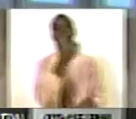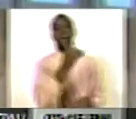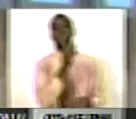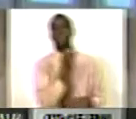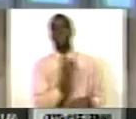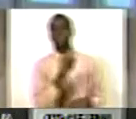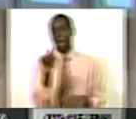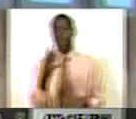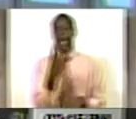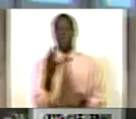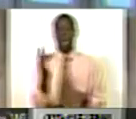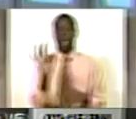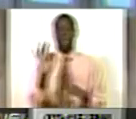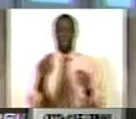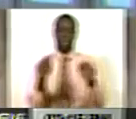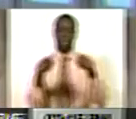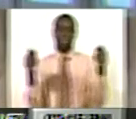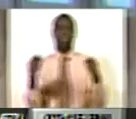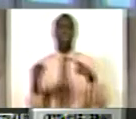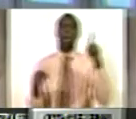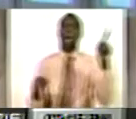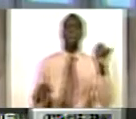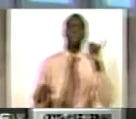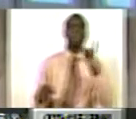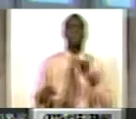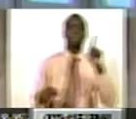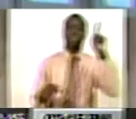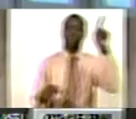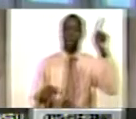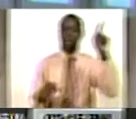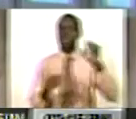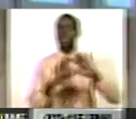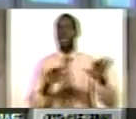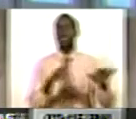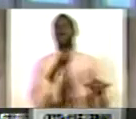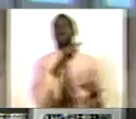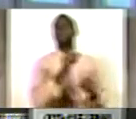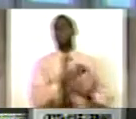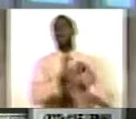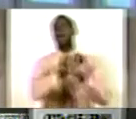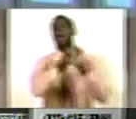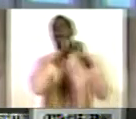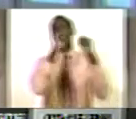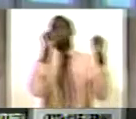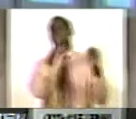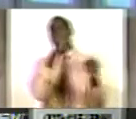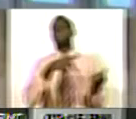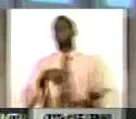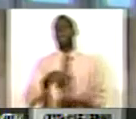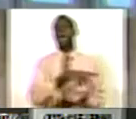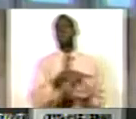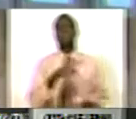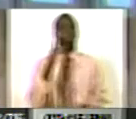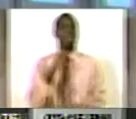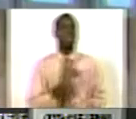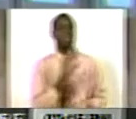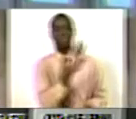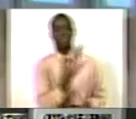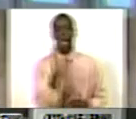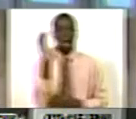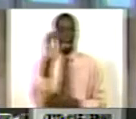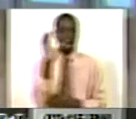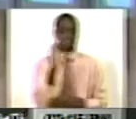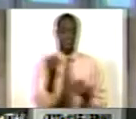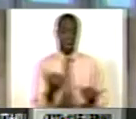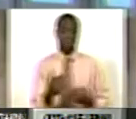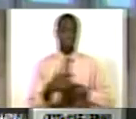información de interés a esta hora con nuestra compañera Marbeli Fernández, da cobertura desde tempranas horas desde la Plaza Bolívar de la ciudad de Caracas a esta